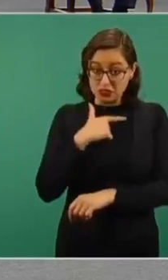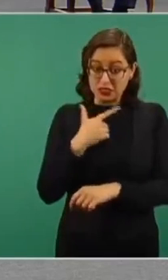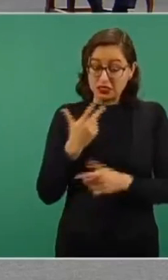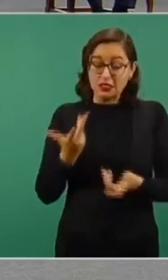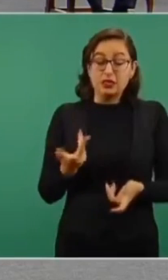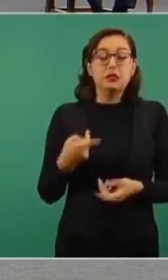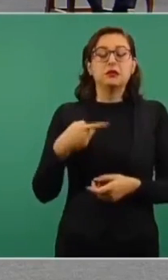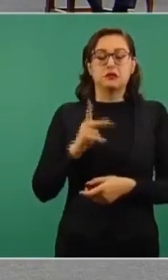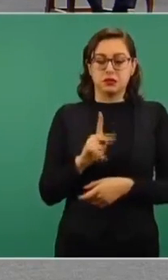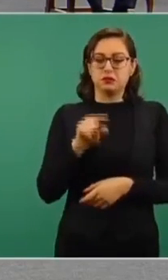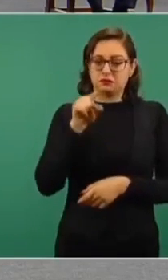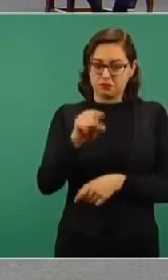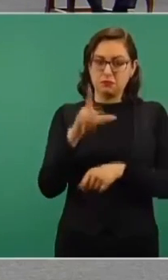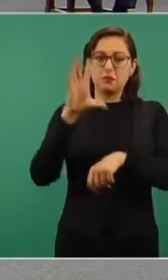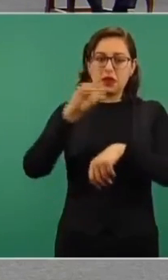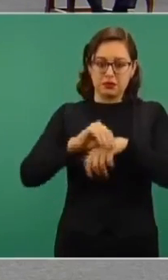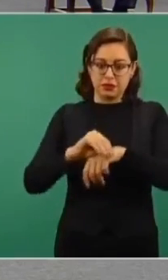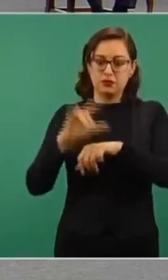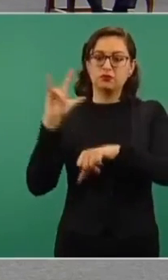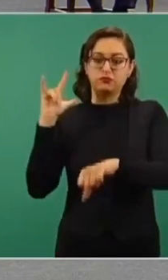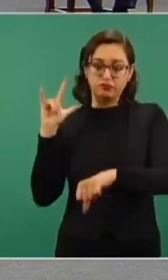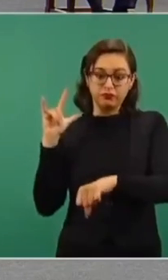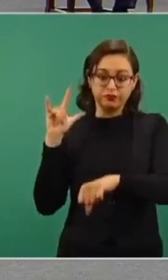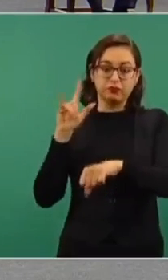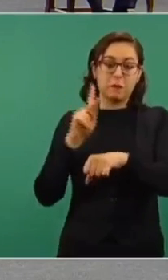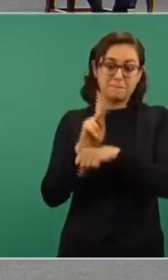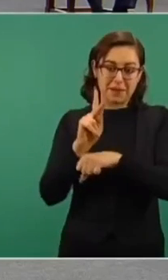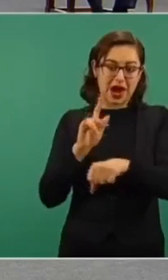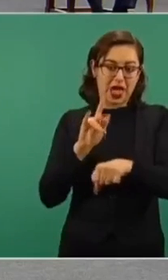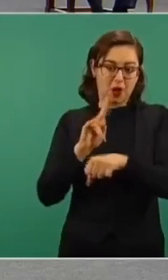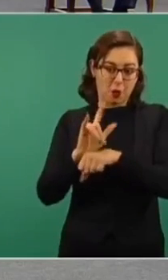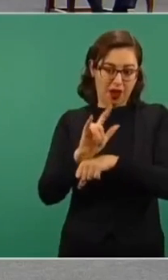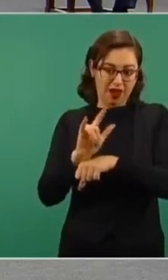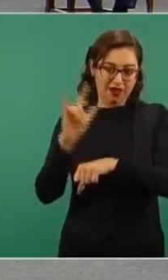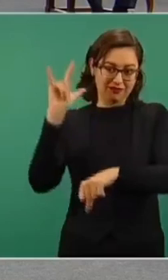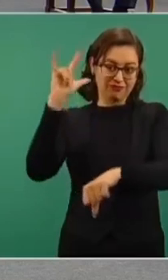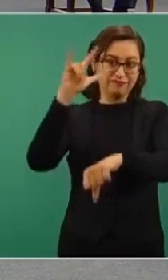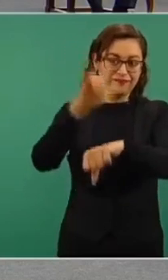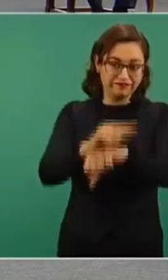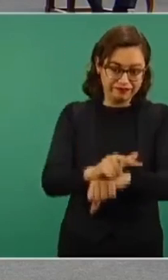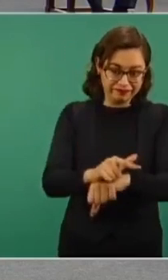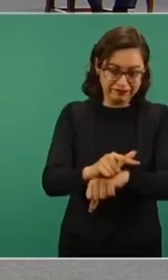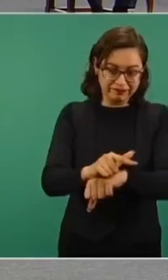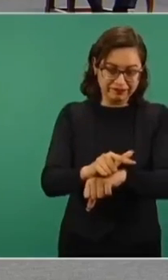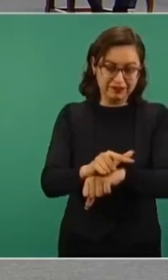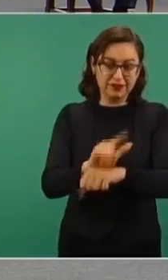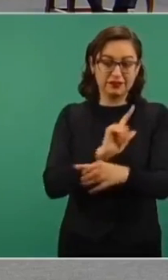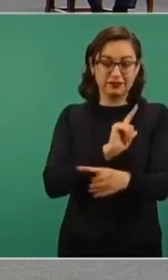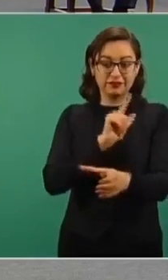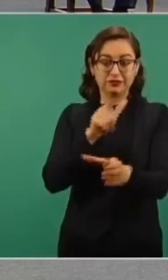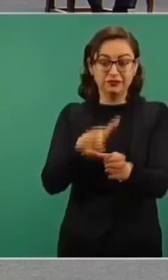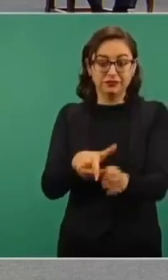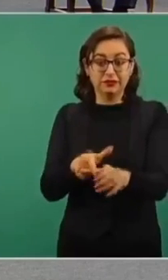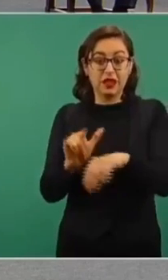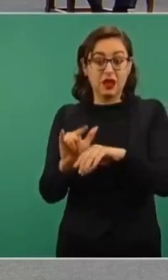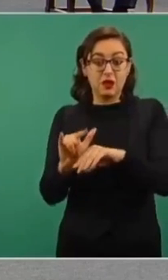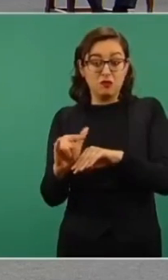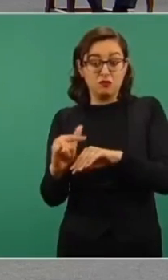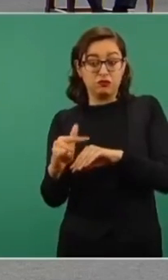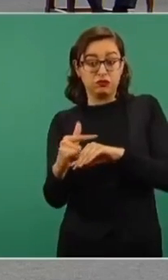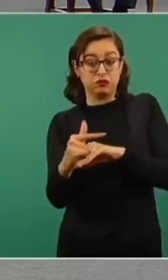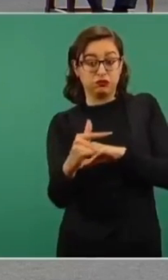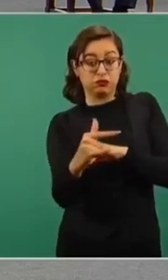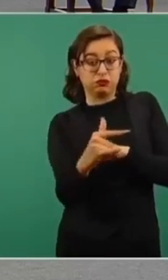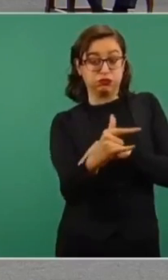madrugada, para recargar. Luego hubo que seguir casi el límite fronterizo, pero la Cancillería de Brasil sí